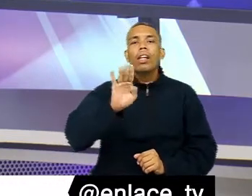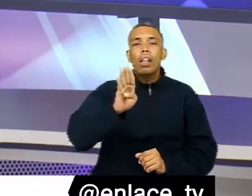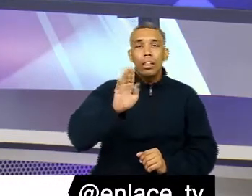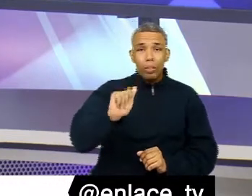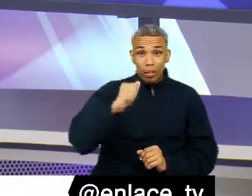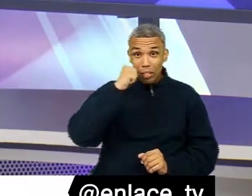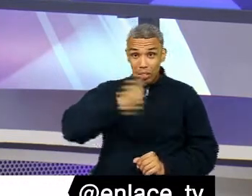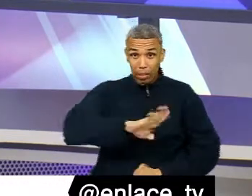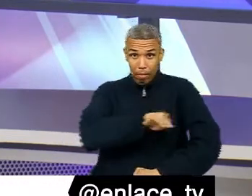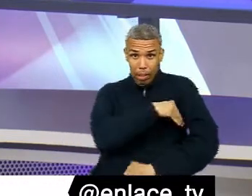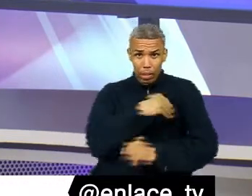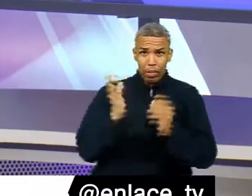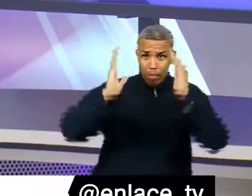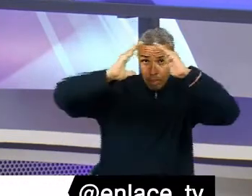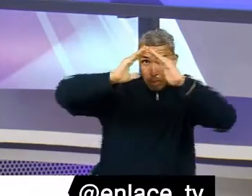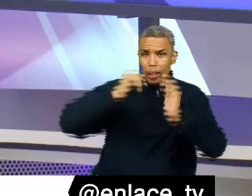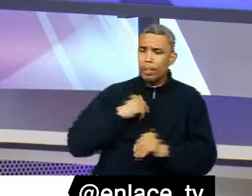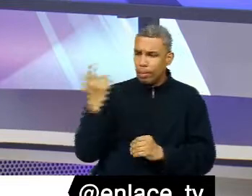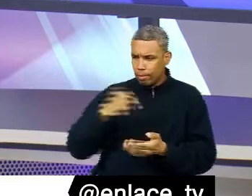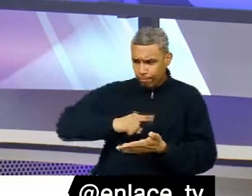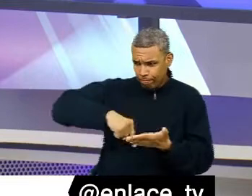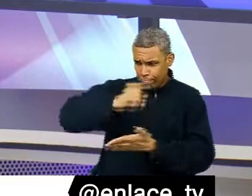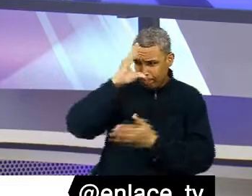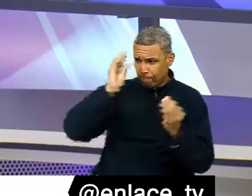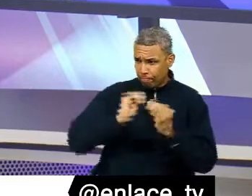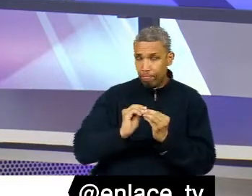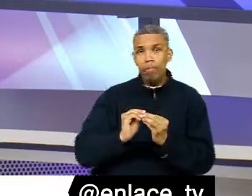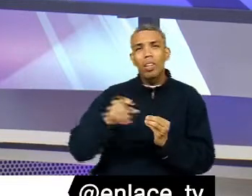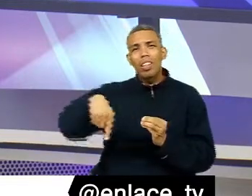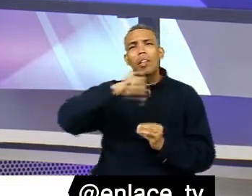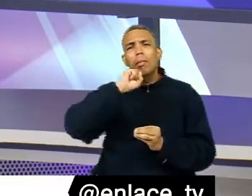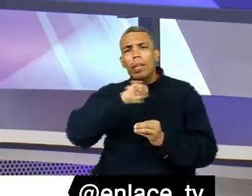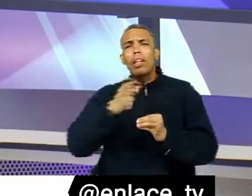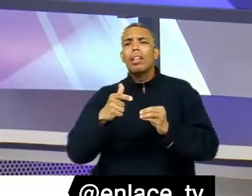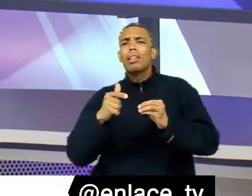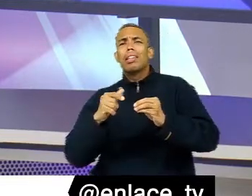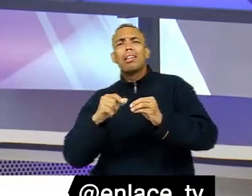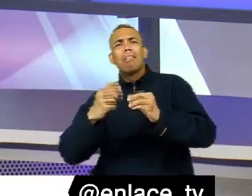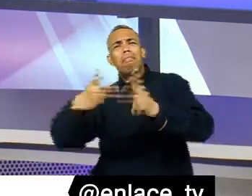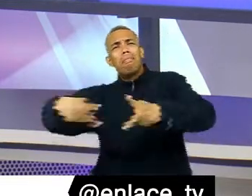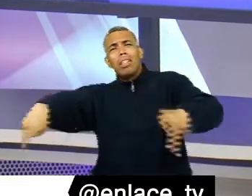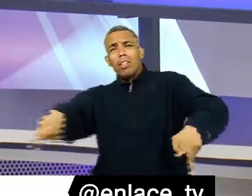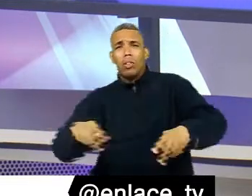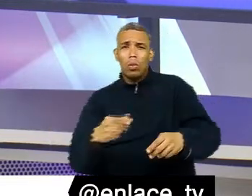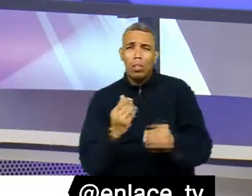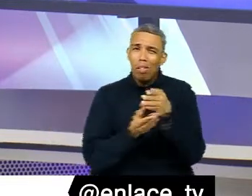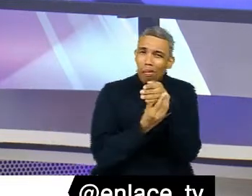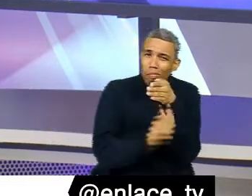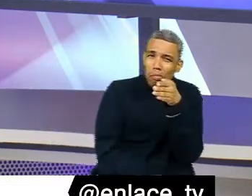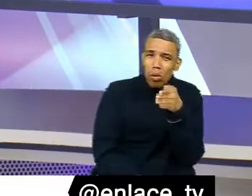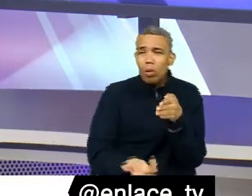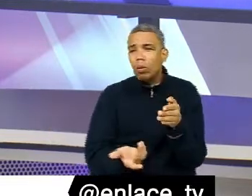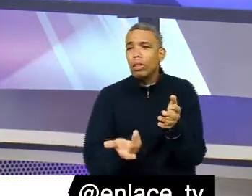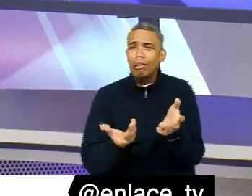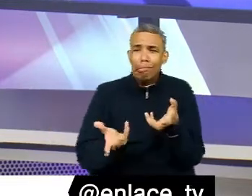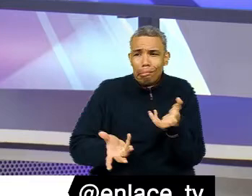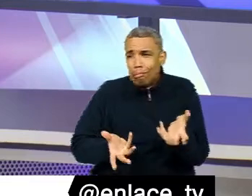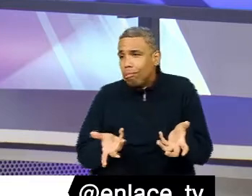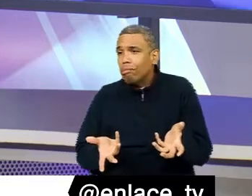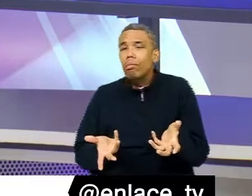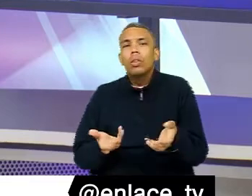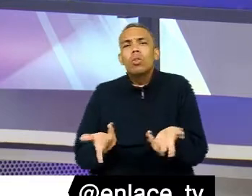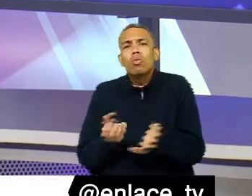para beneficiar a 200 barranqueños que no cuentan con un techo digno. Conozcamos a continuación los requisitos para poder acceder a este